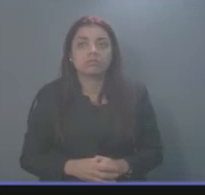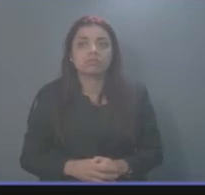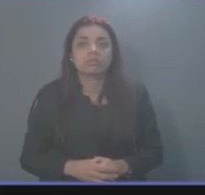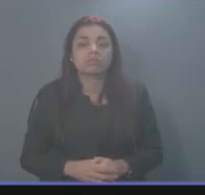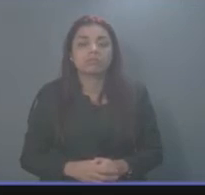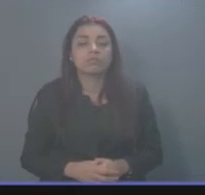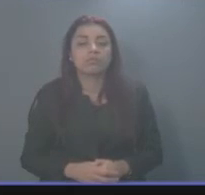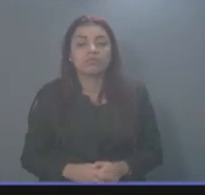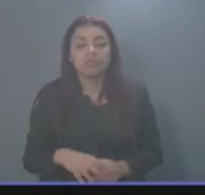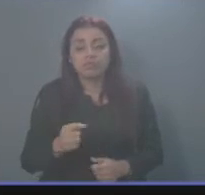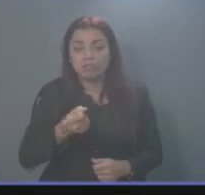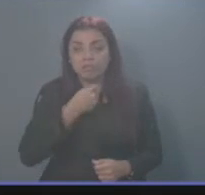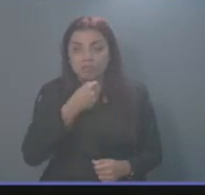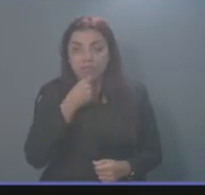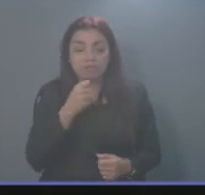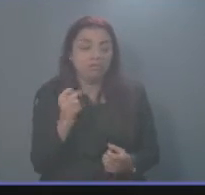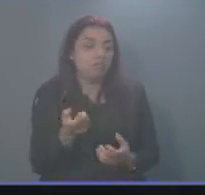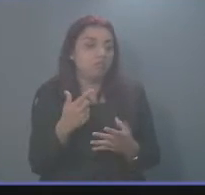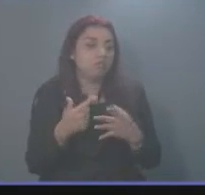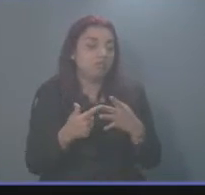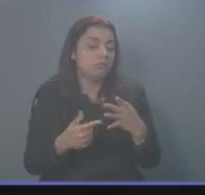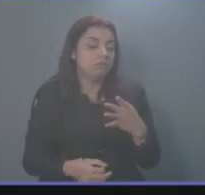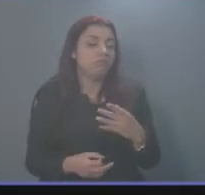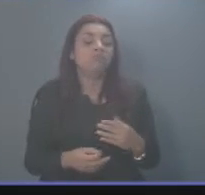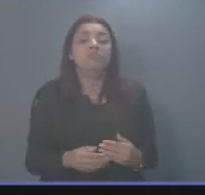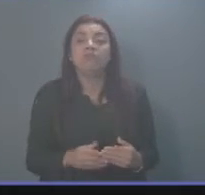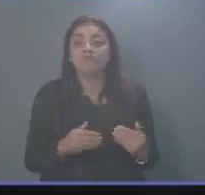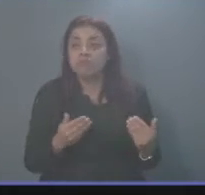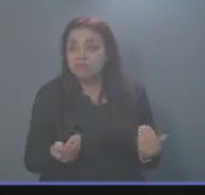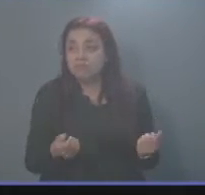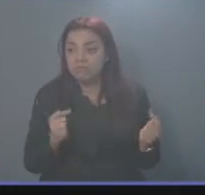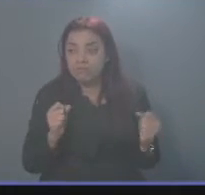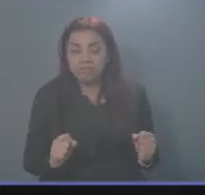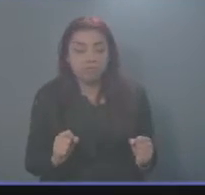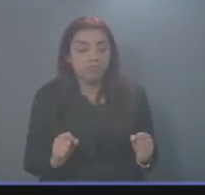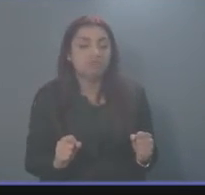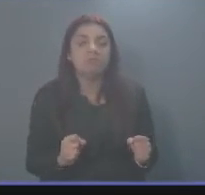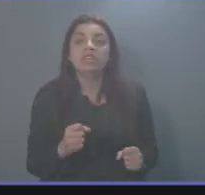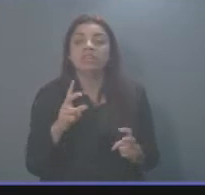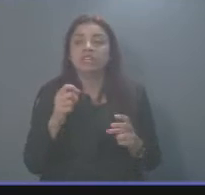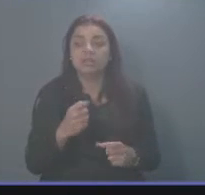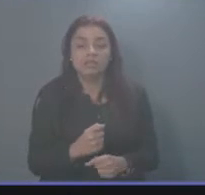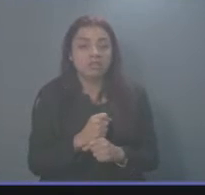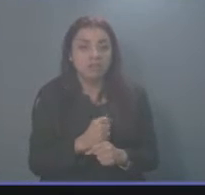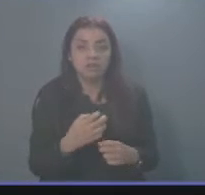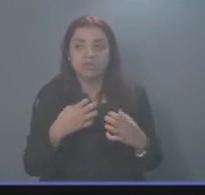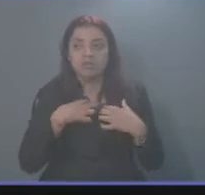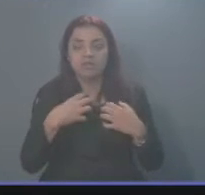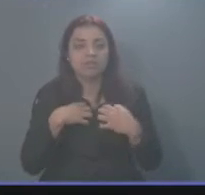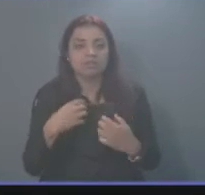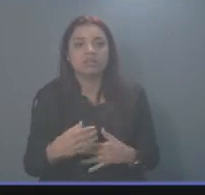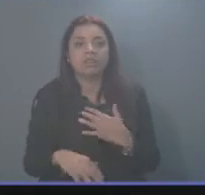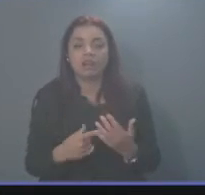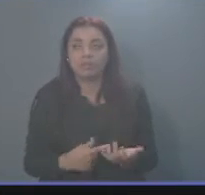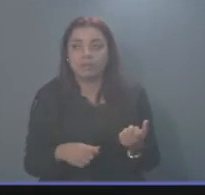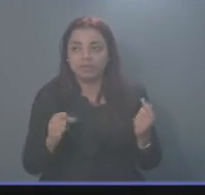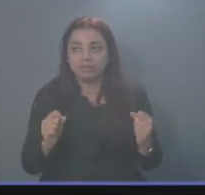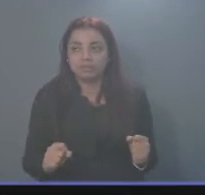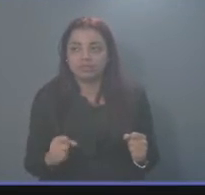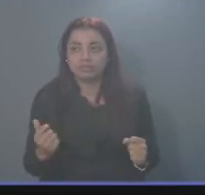Otro dato muy importante de la nueva ley, que contempla ya lo que es el seguro de vida y accidentes